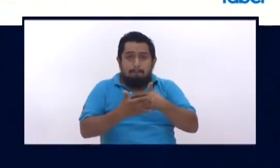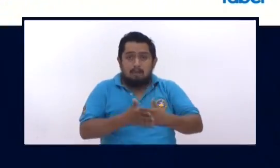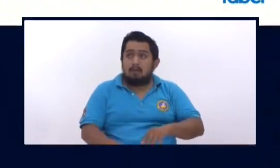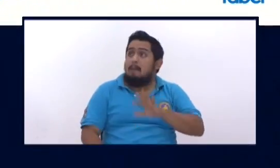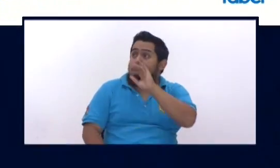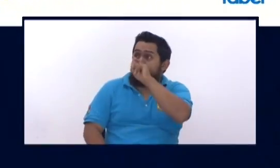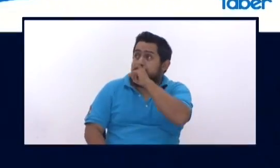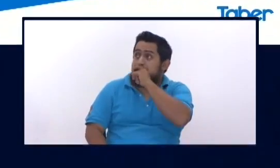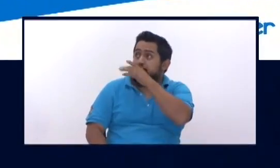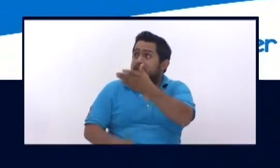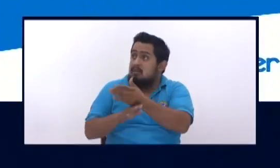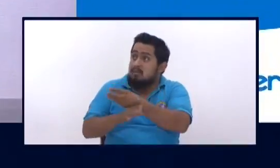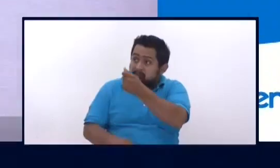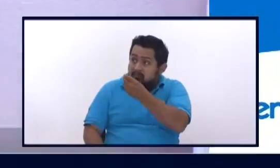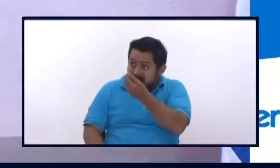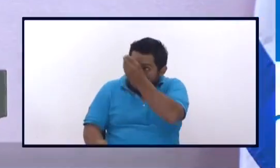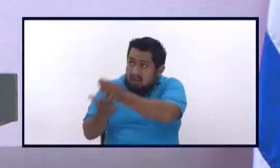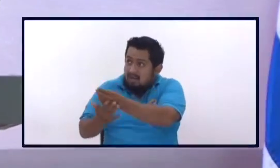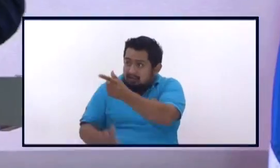tener dinero antes de ir al cajero metro